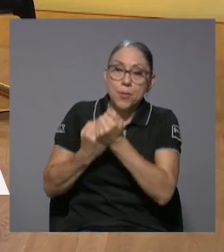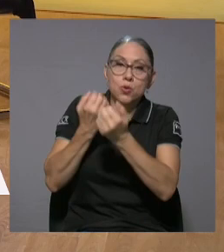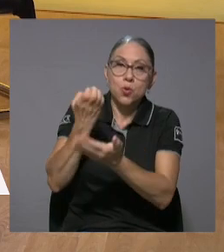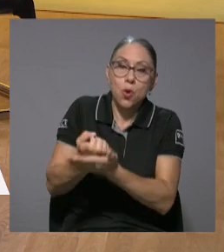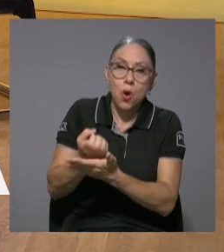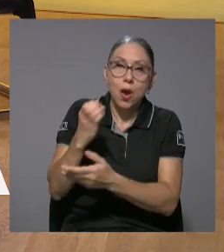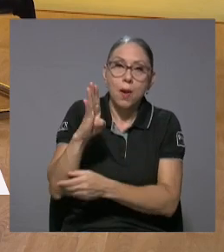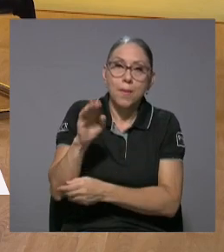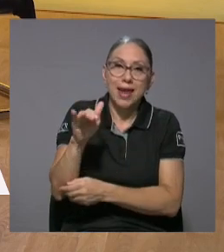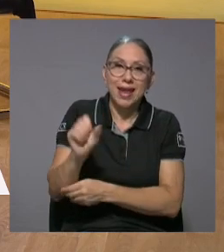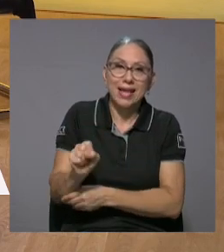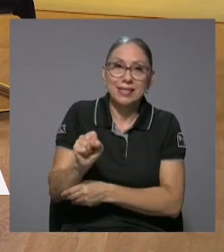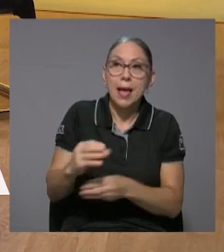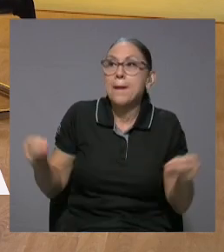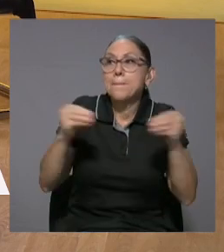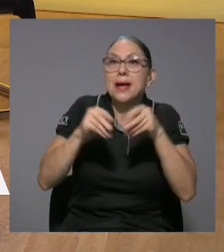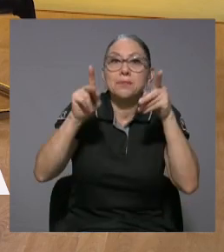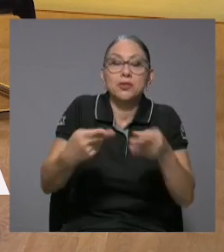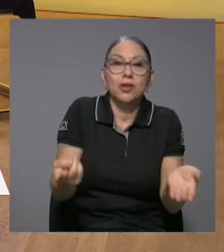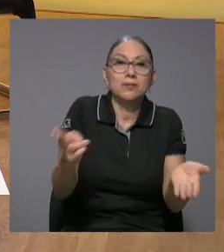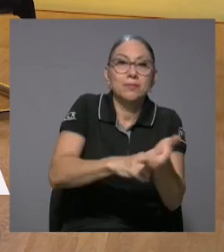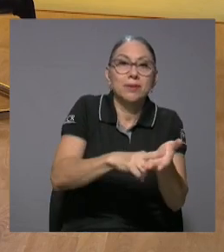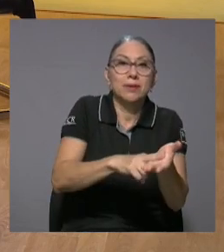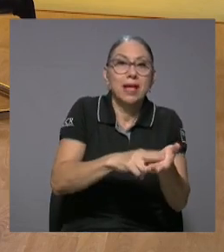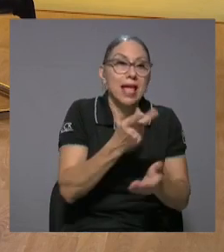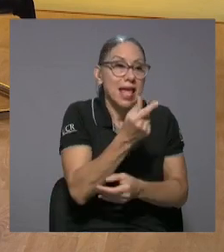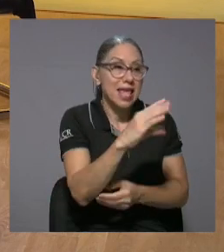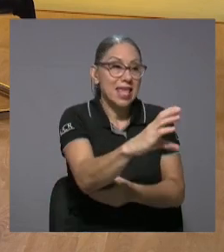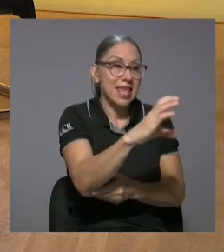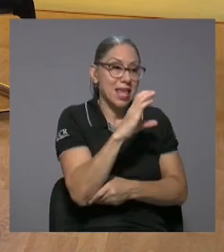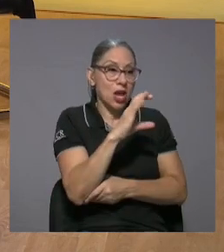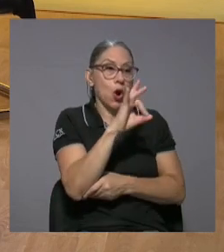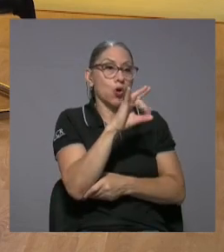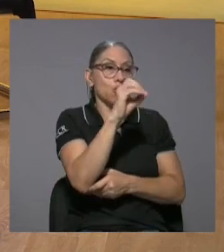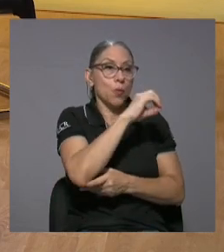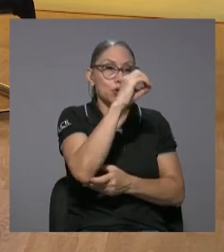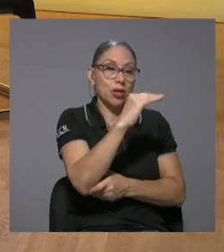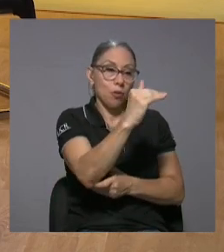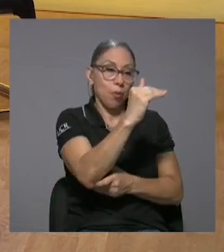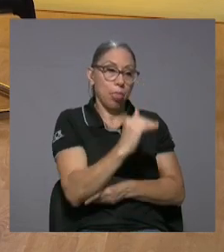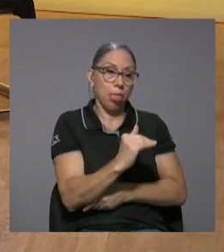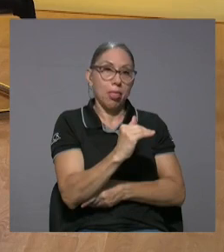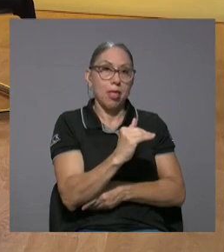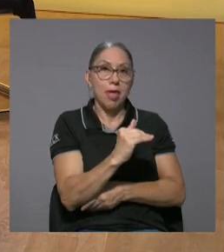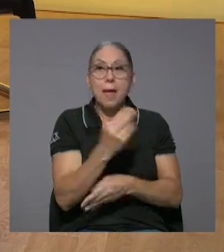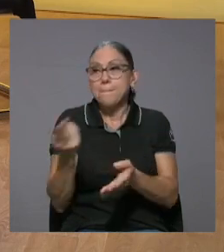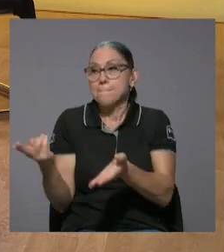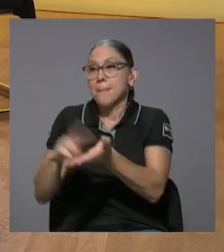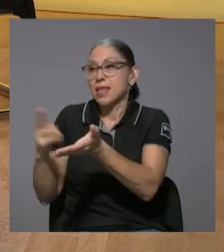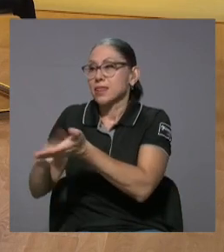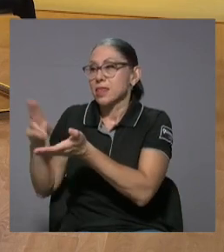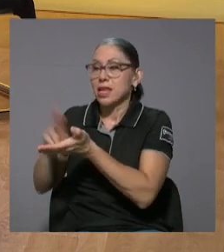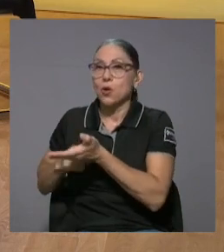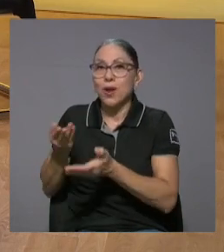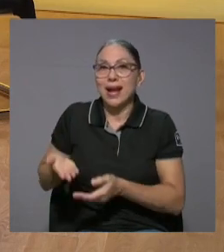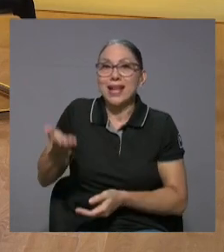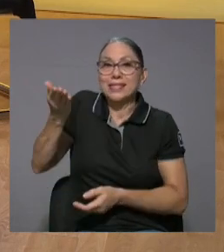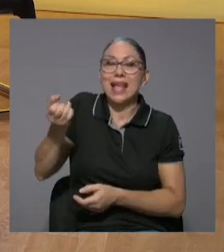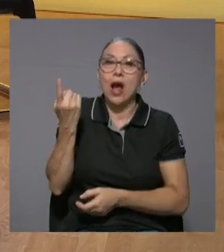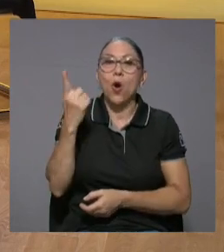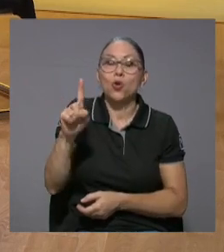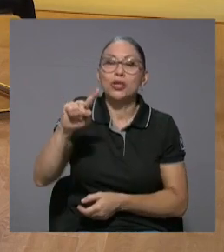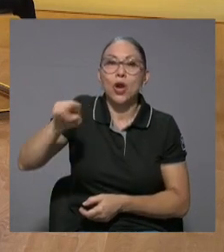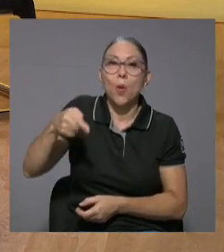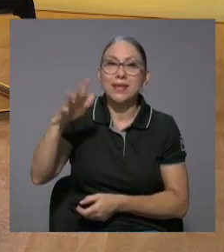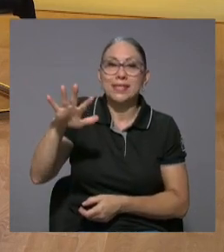mientras que los ingresos estaban cayendo un 8% casi en términos reales, la matrícula crecía 11,5% de nuevos ingresos.